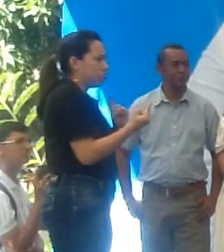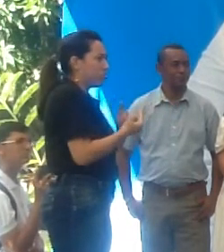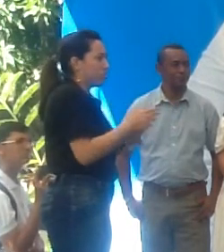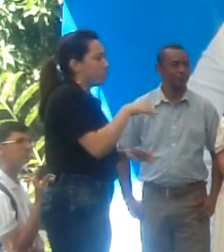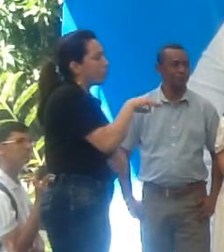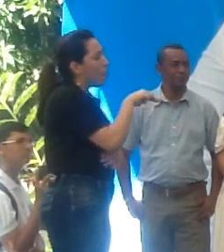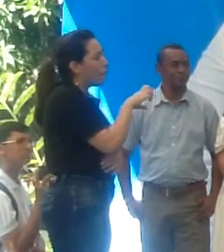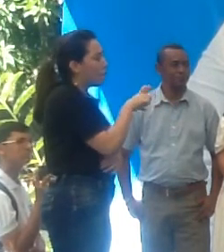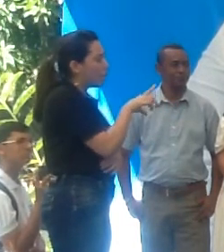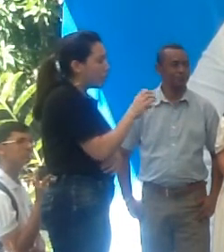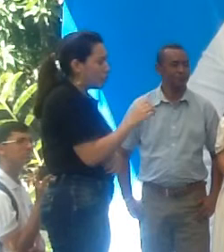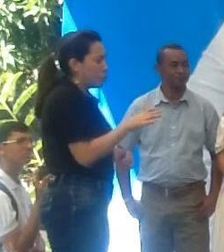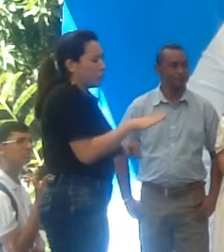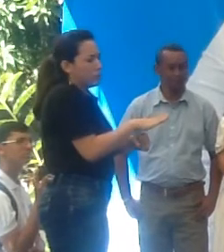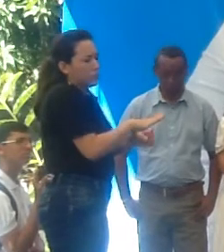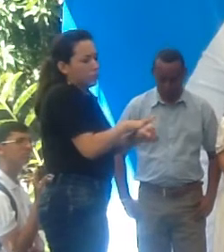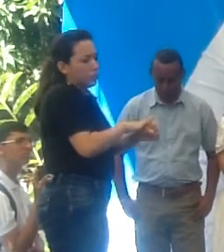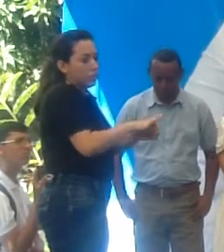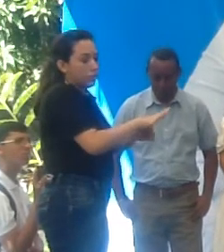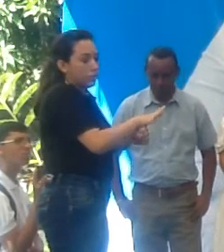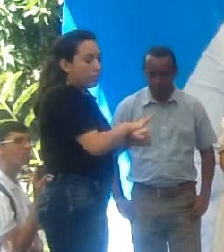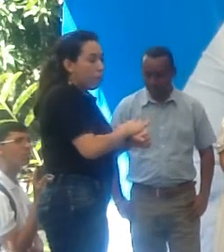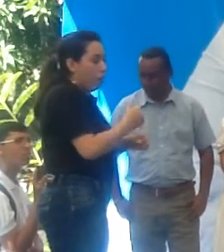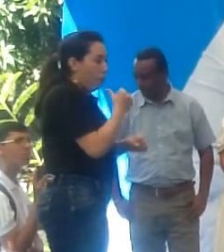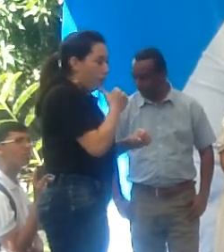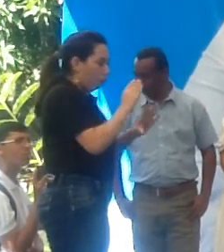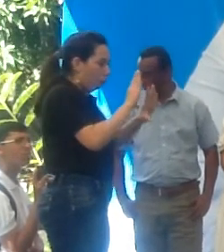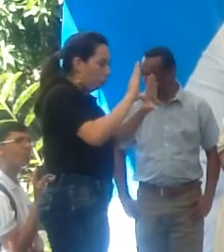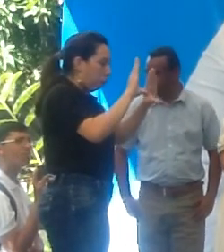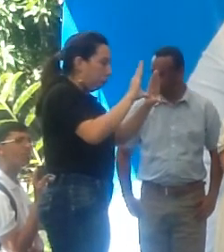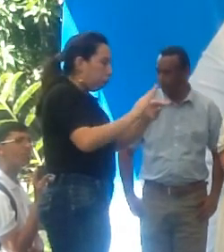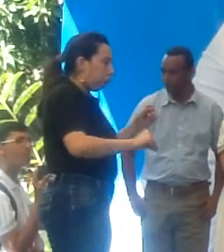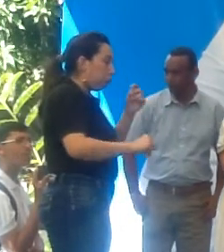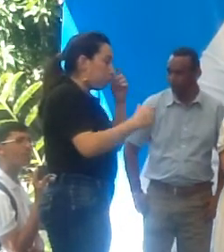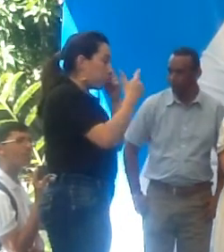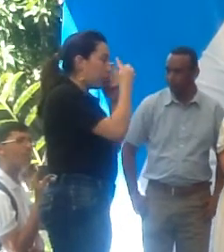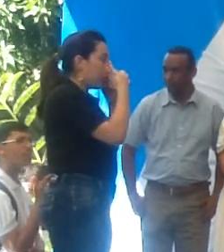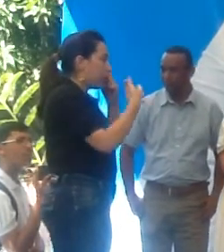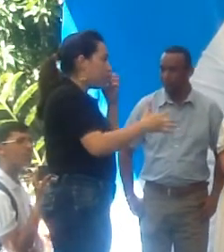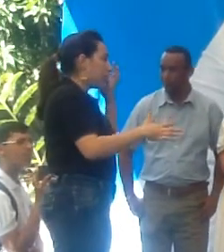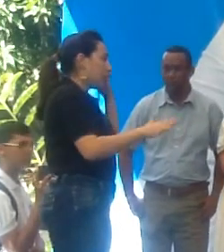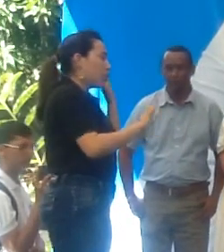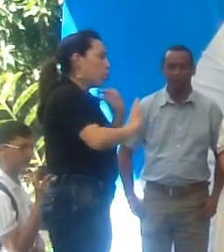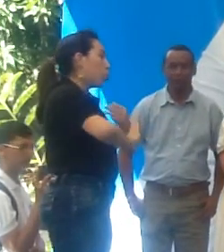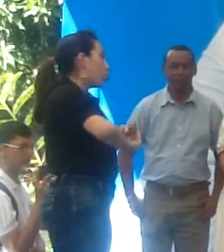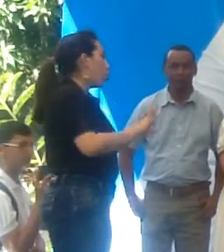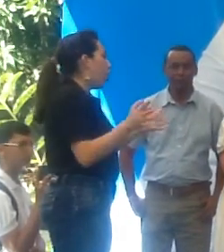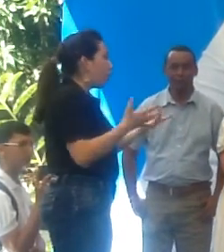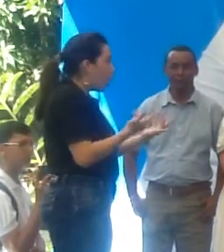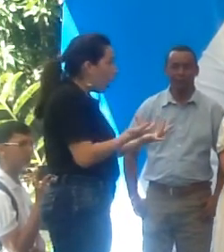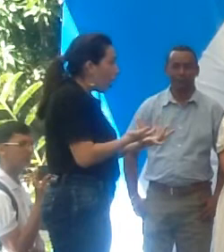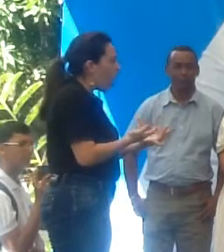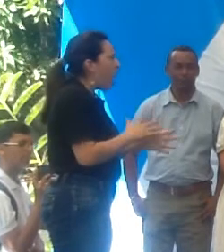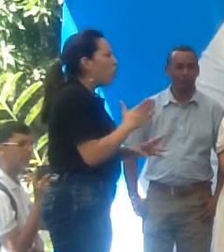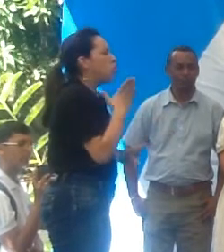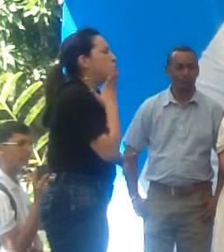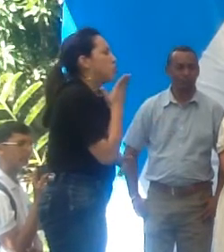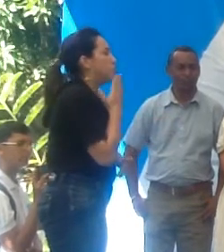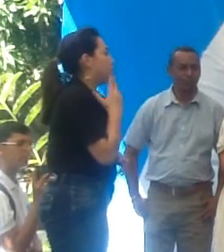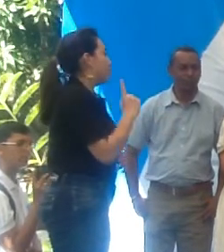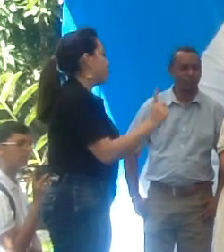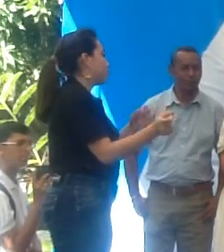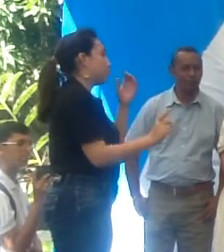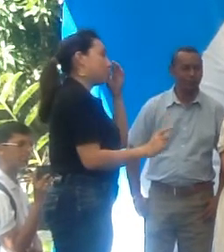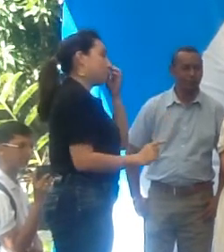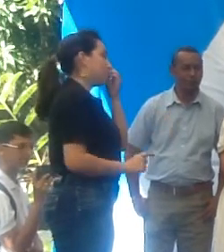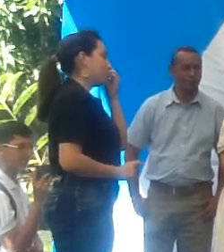Mello, la situación de desabastecimiento de agua en Santa Marta no va más, no da espera. Hoy salí de